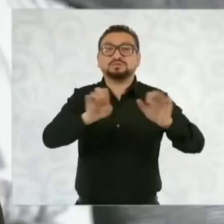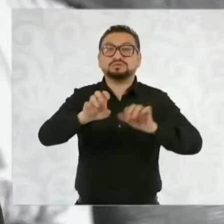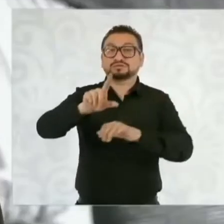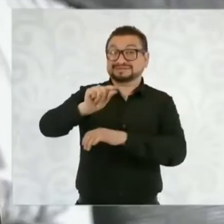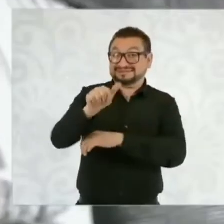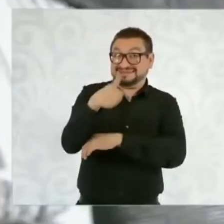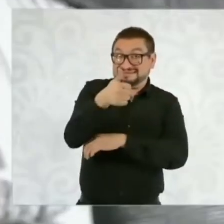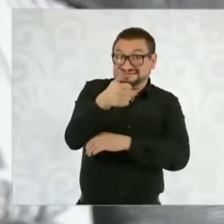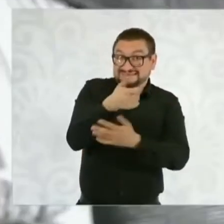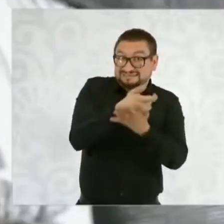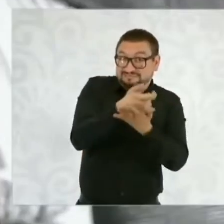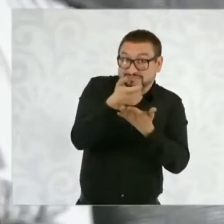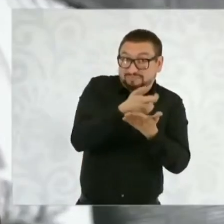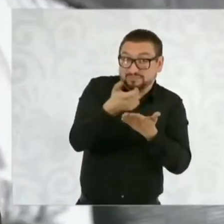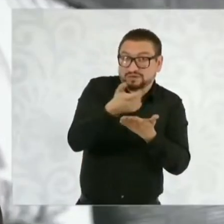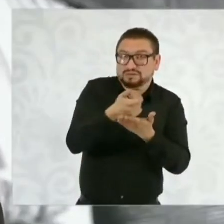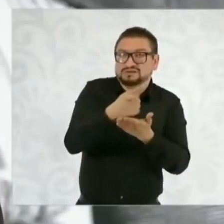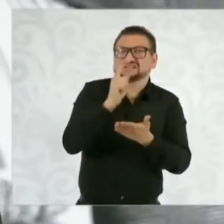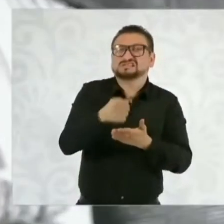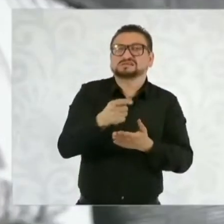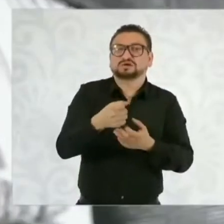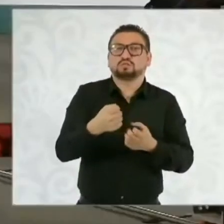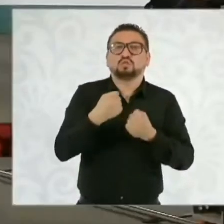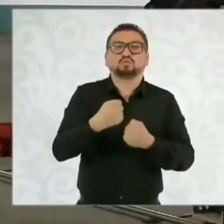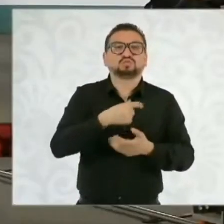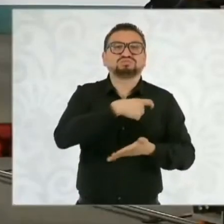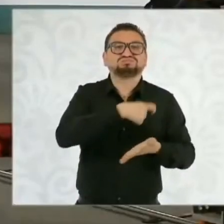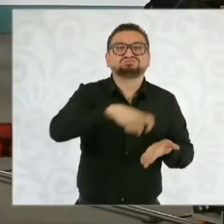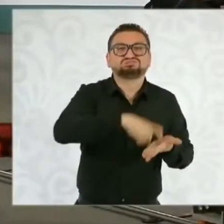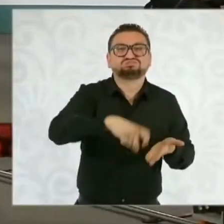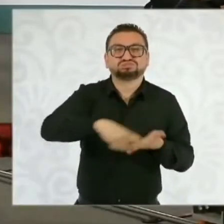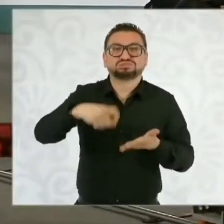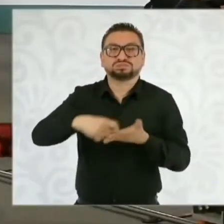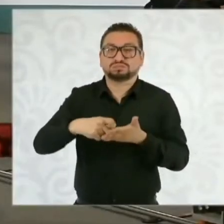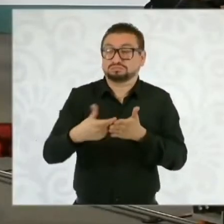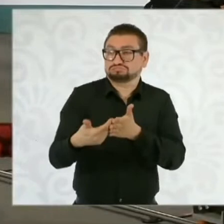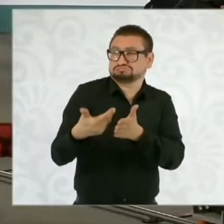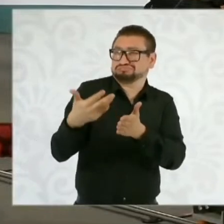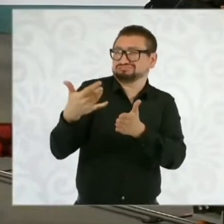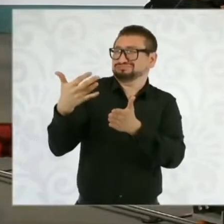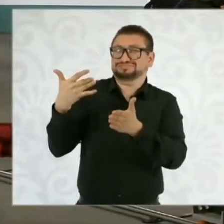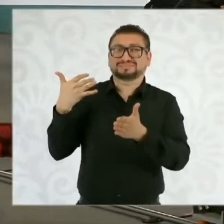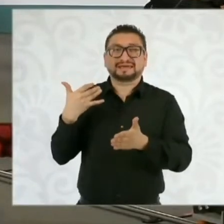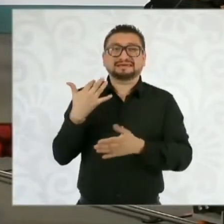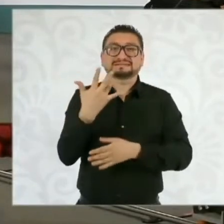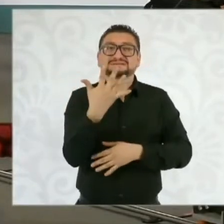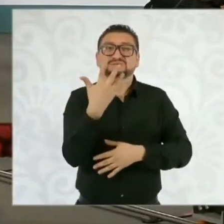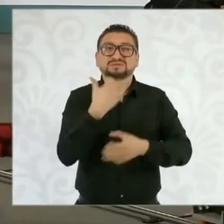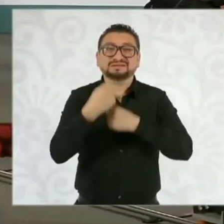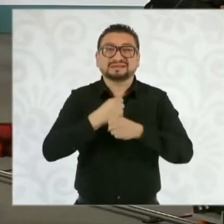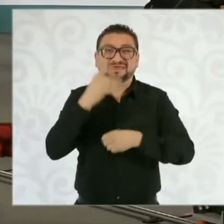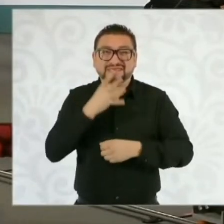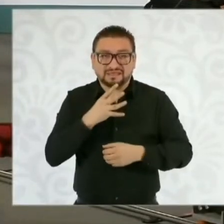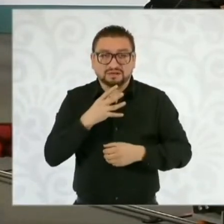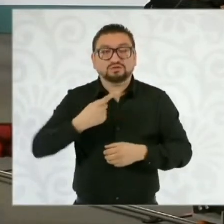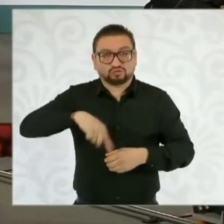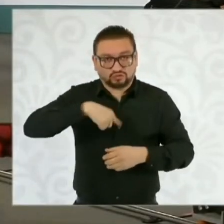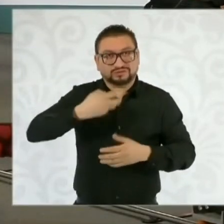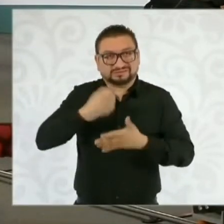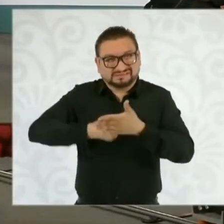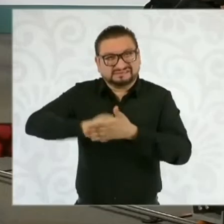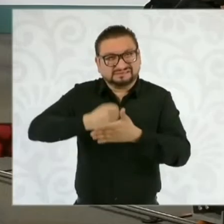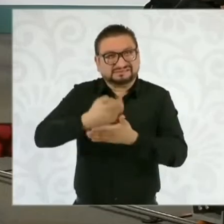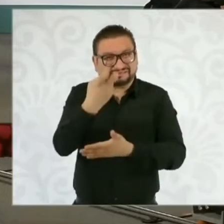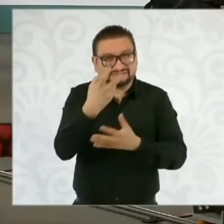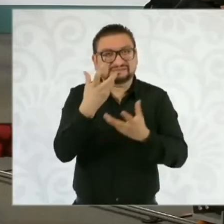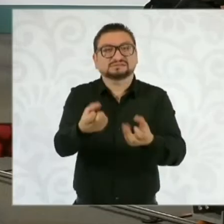1976, es decir, su poder de compra, hace casi 50 años. Esa es nuestra lucha. Y este salario